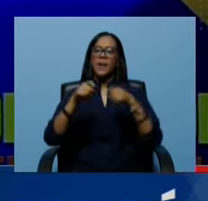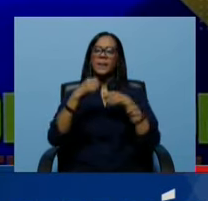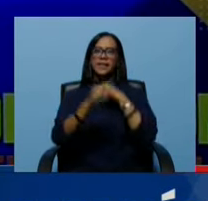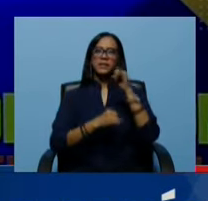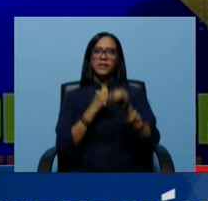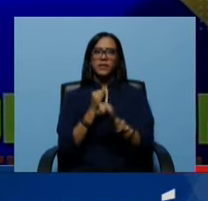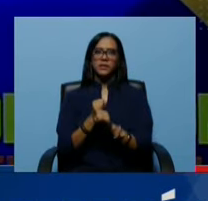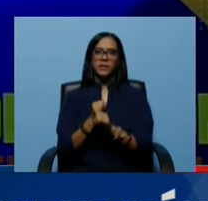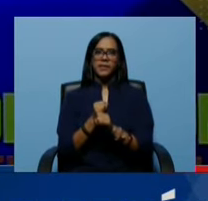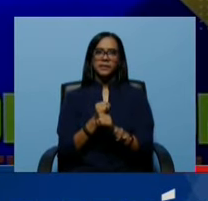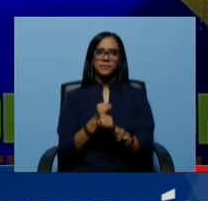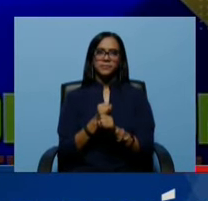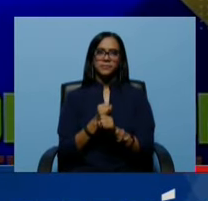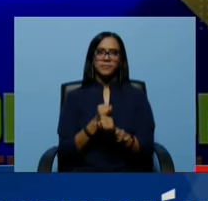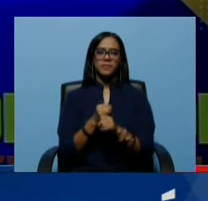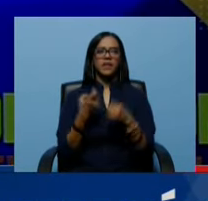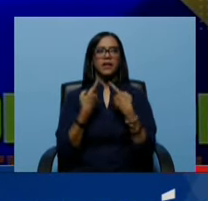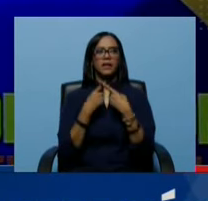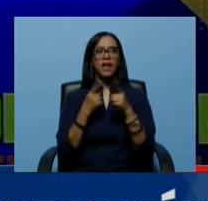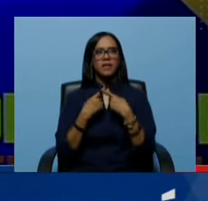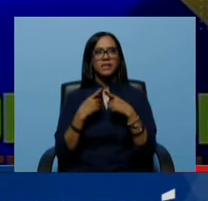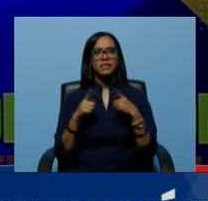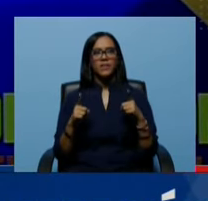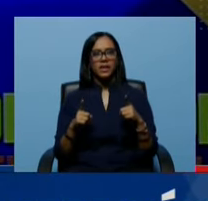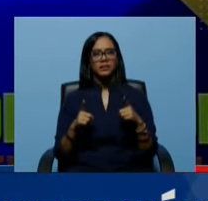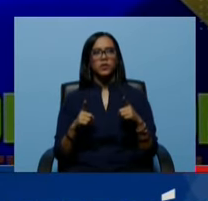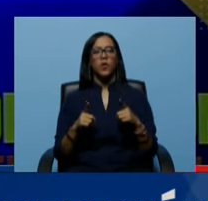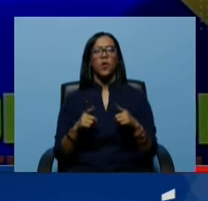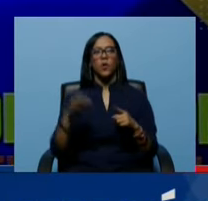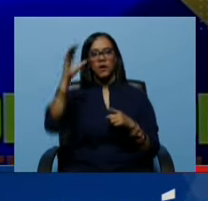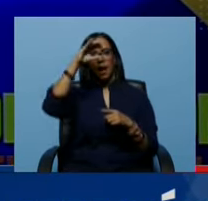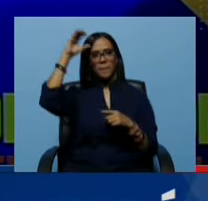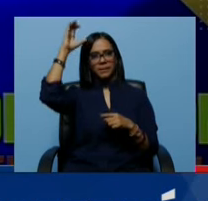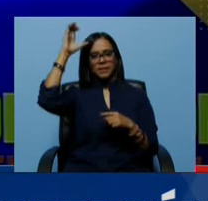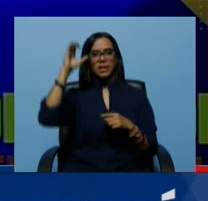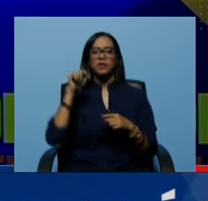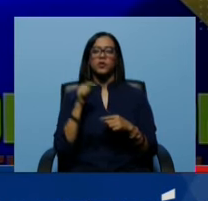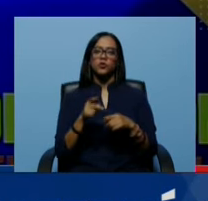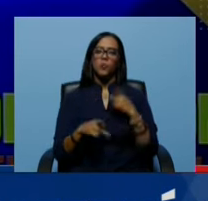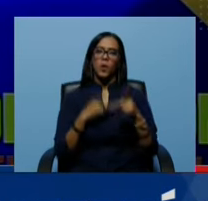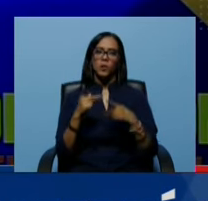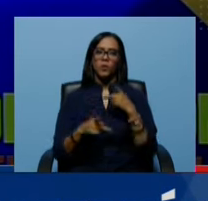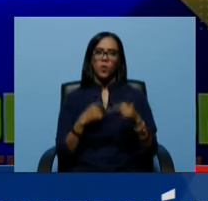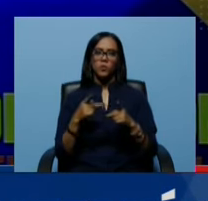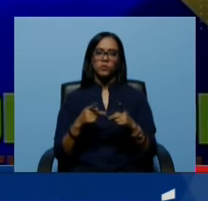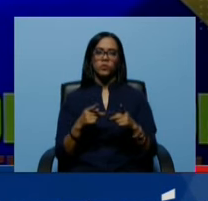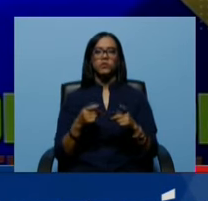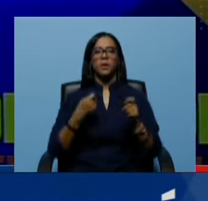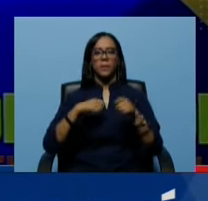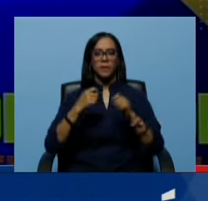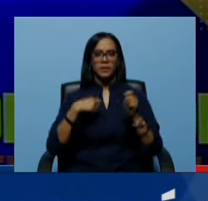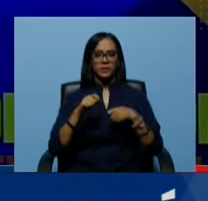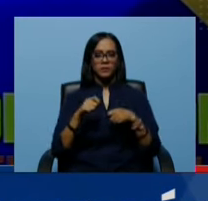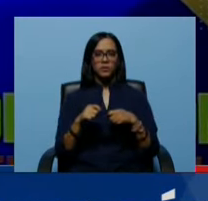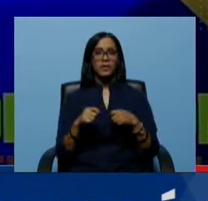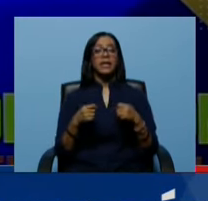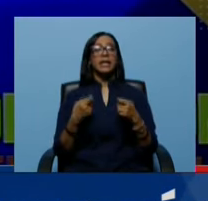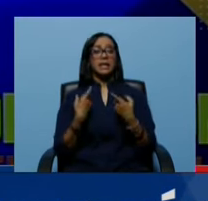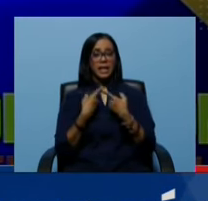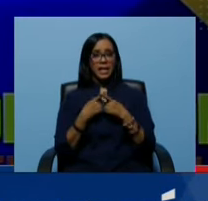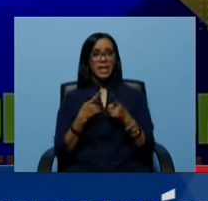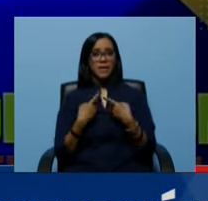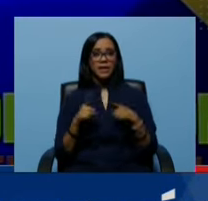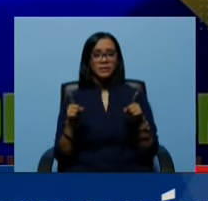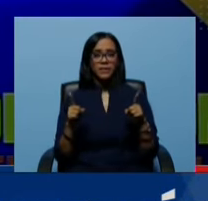internacional, de diversificación con calidad de sus productos de exportación, de